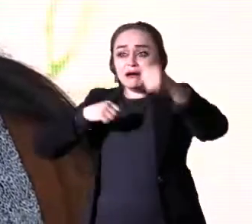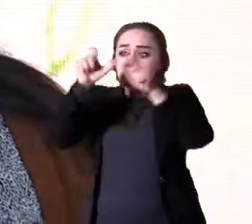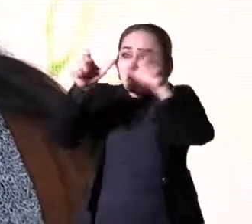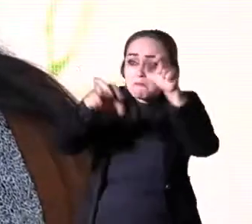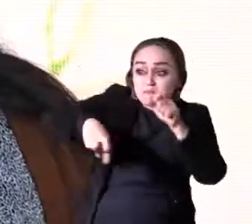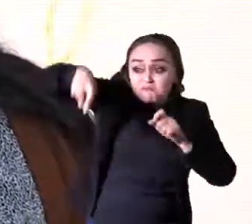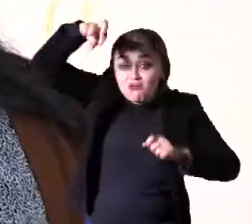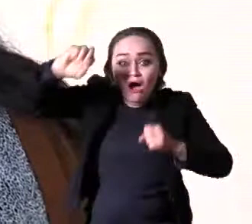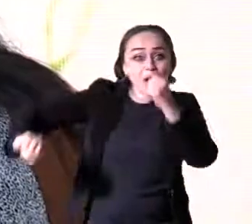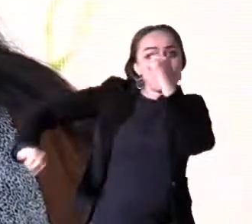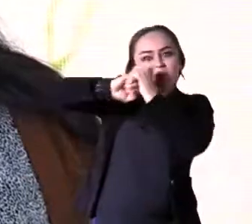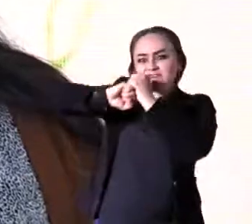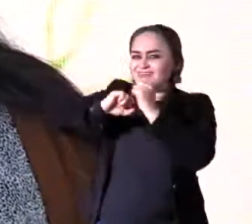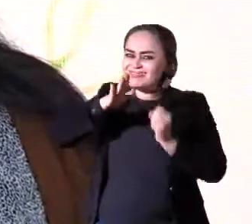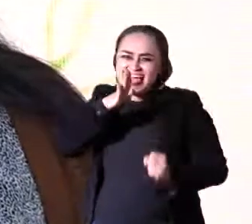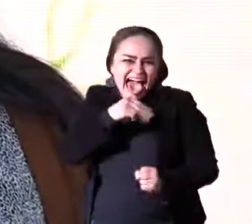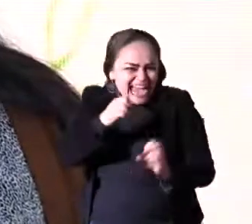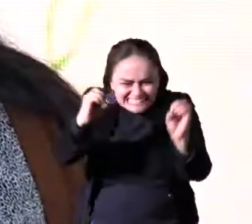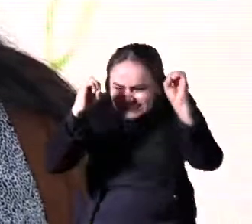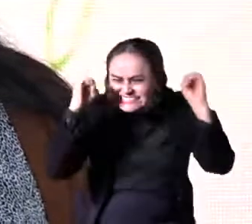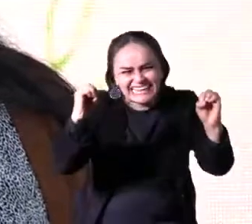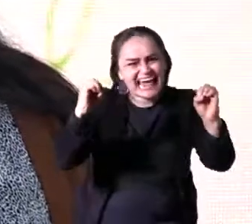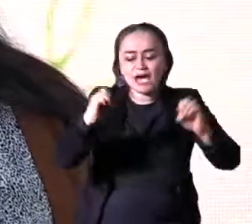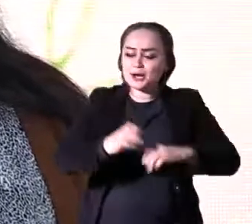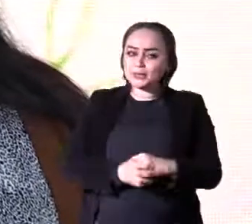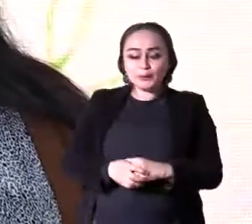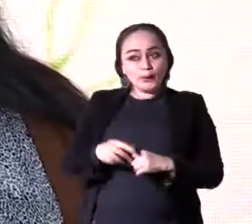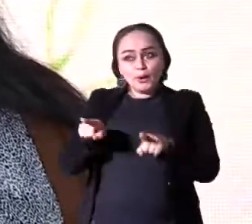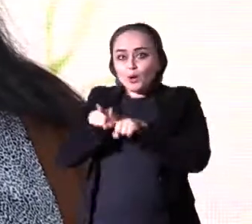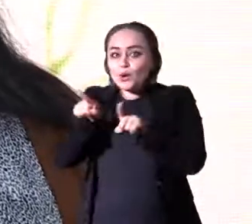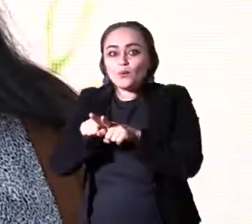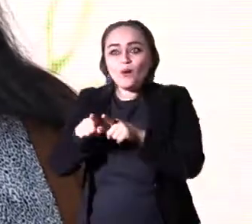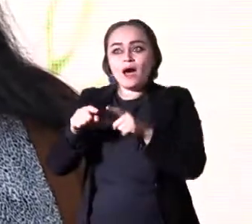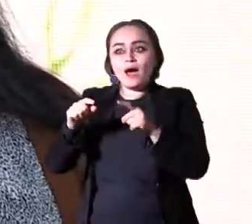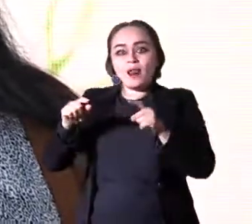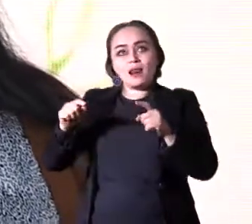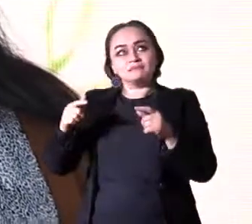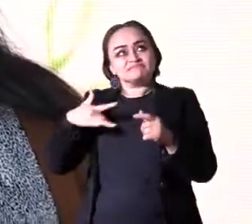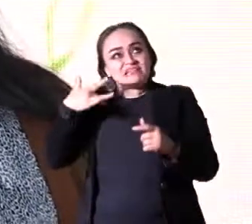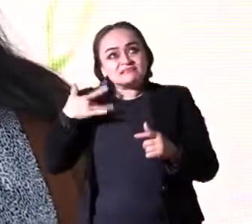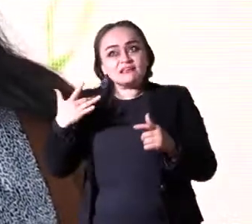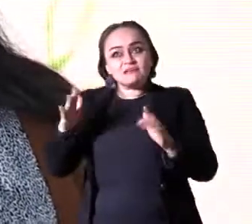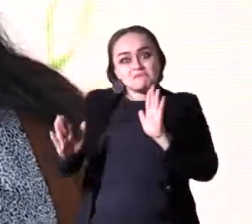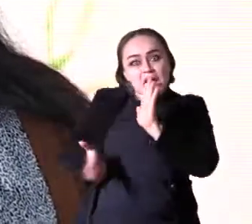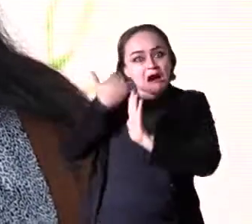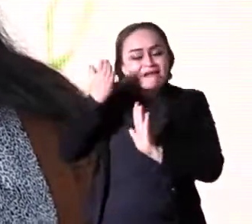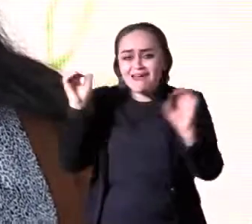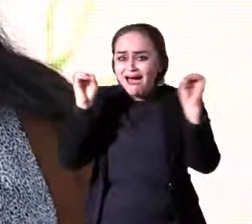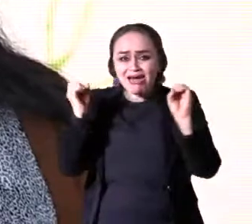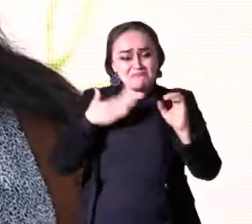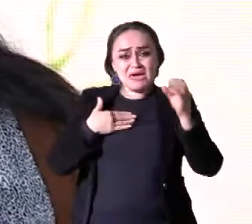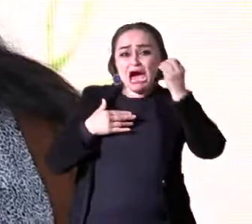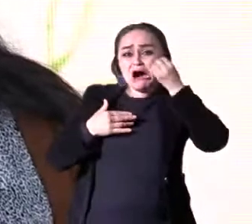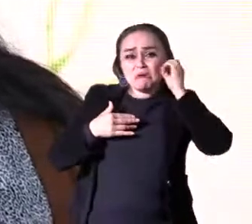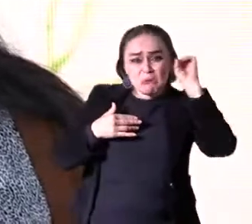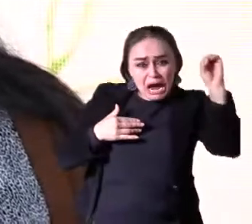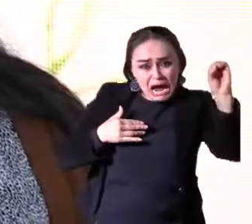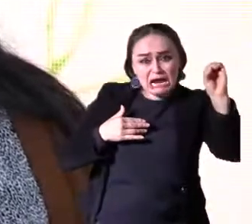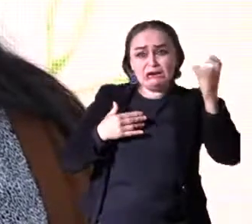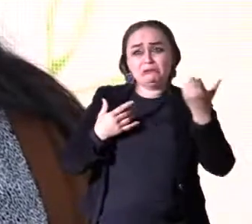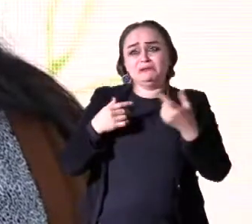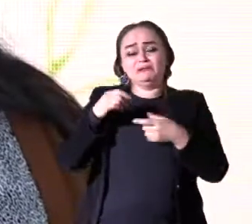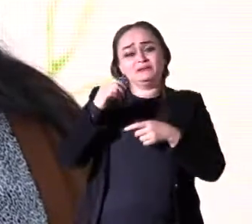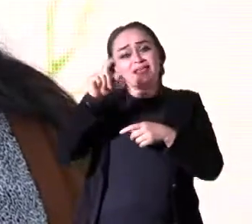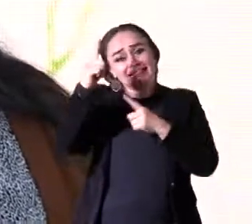para tan para tratar este duelo mi abuelo y mi tía luzmila partieron de este mundo